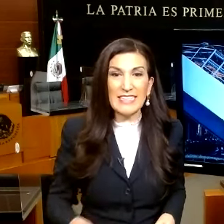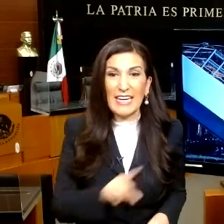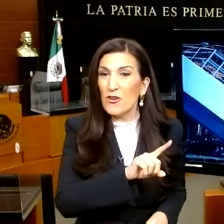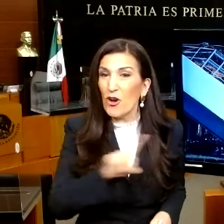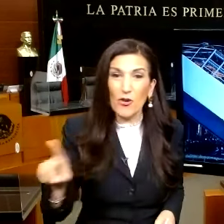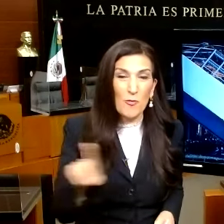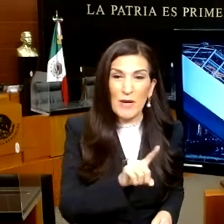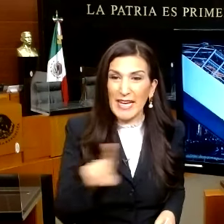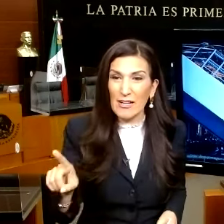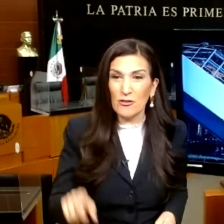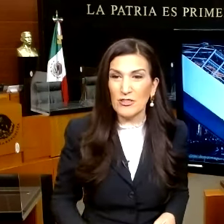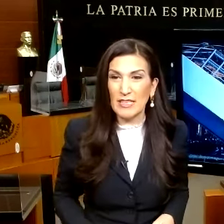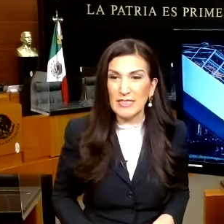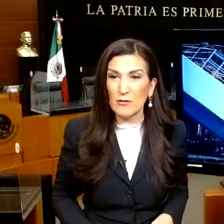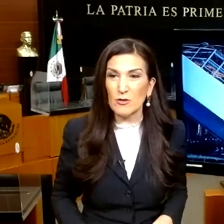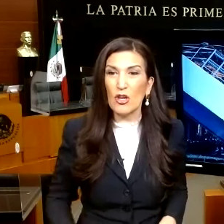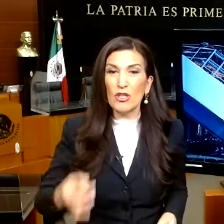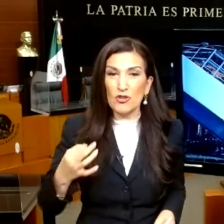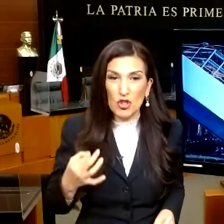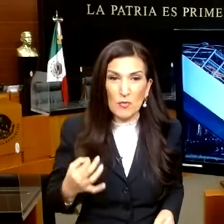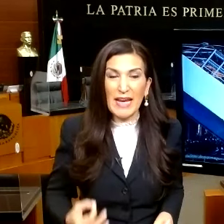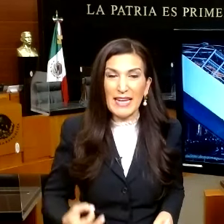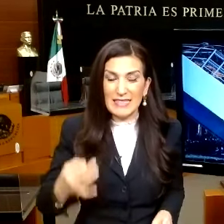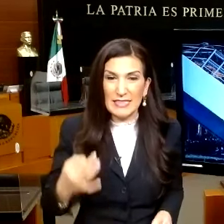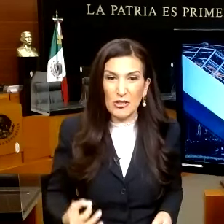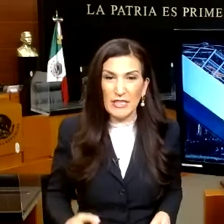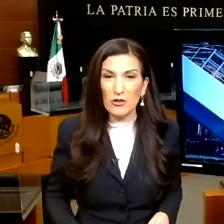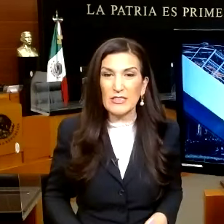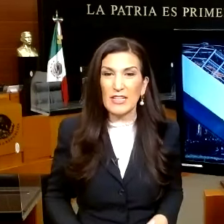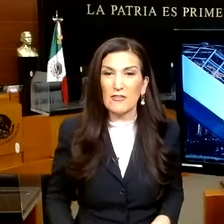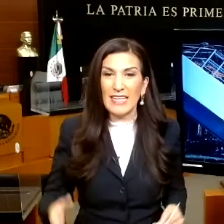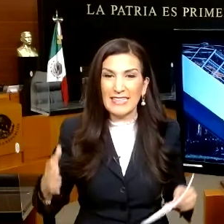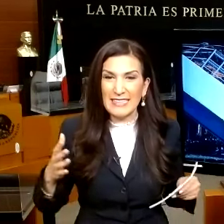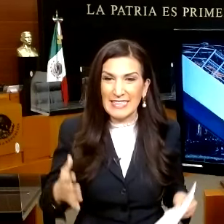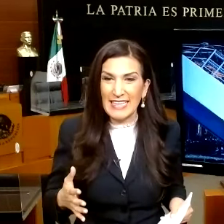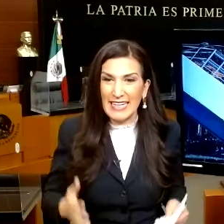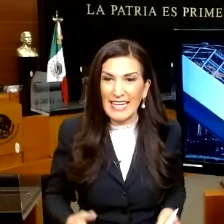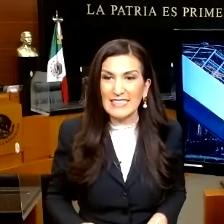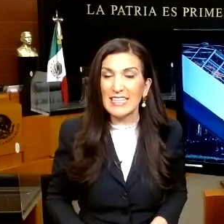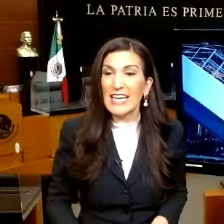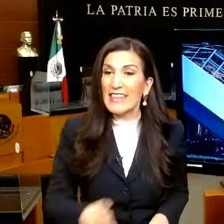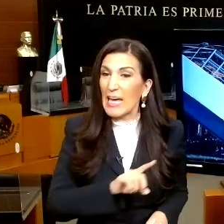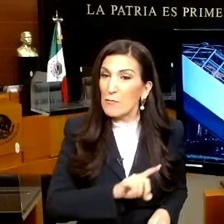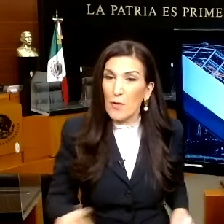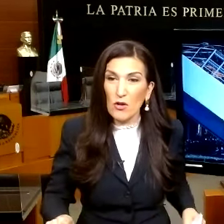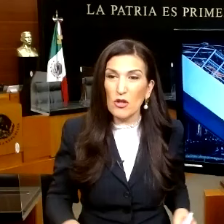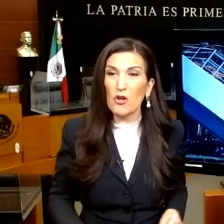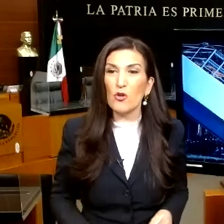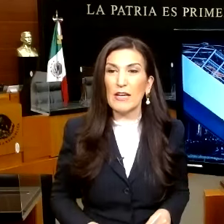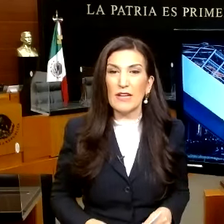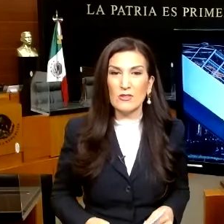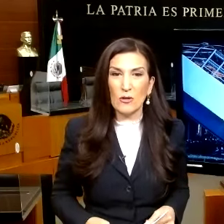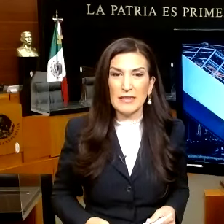compra de trenes que no cumplían con los requisitos. Sus malas decisiones ocasionaron el desgaste de rieles.